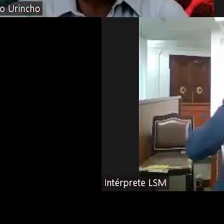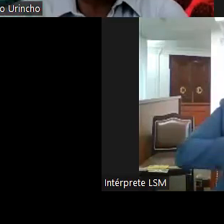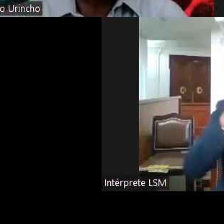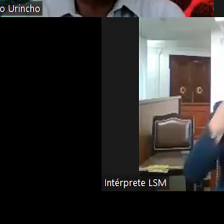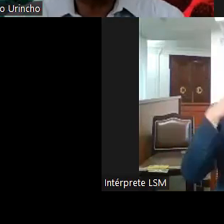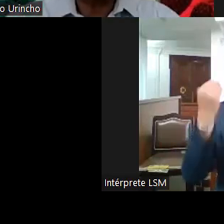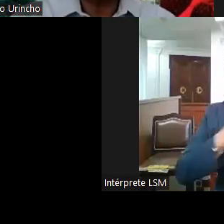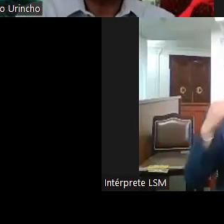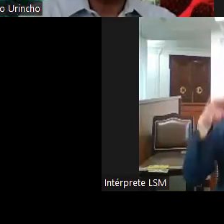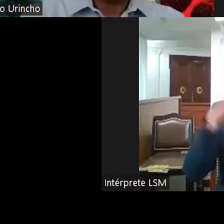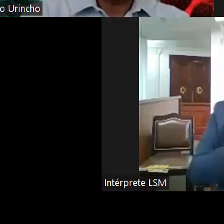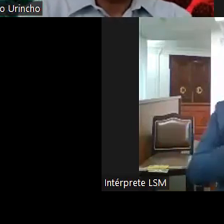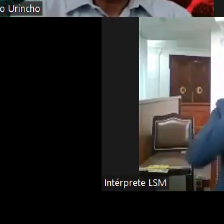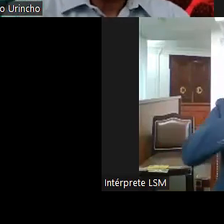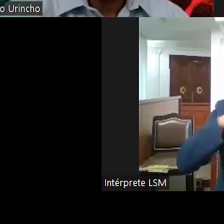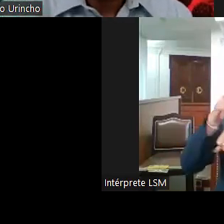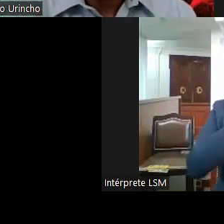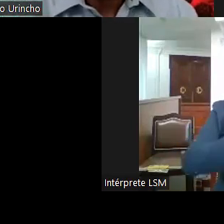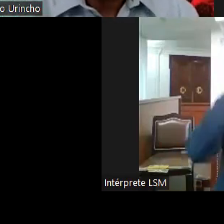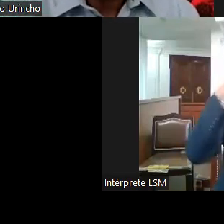la convocatoria para el proceso de integración